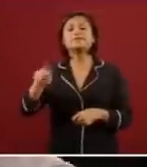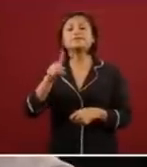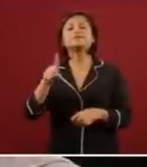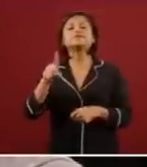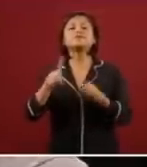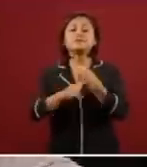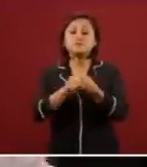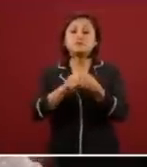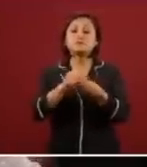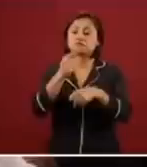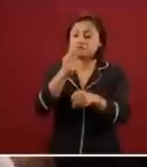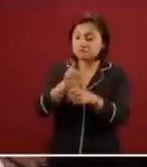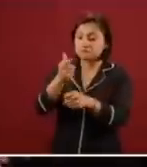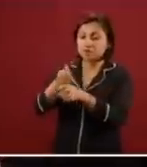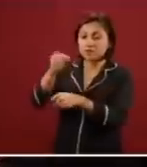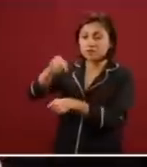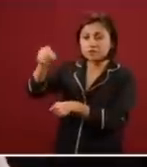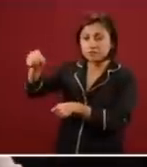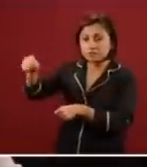problema, no solamente salen